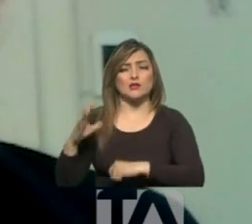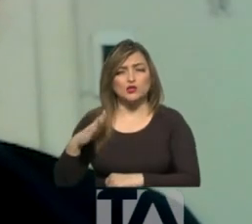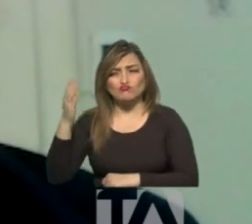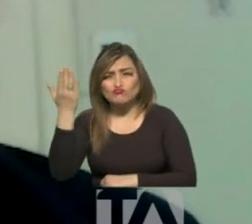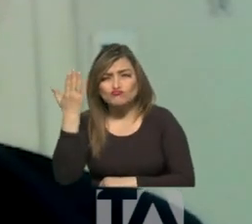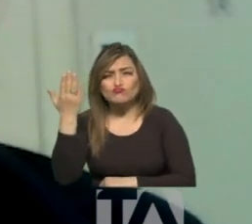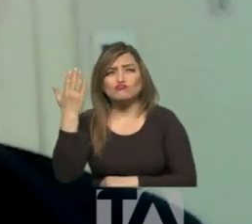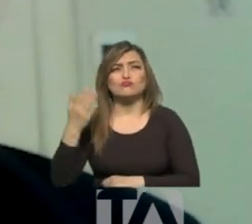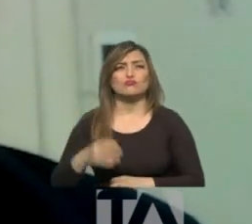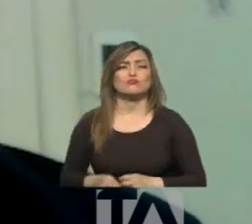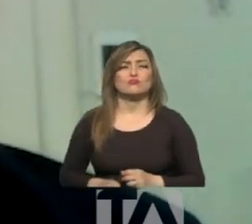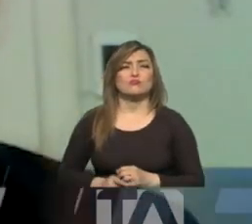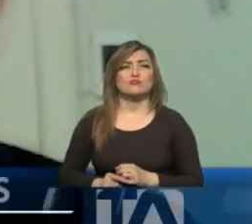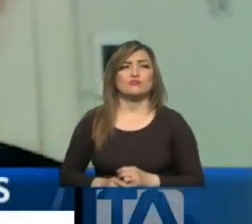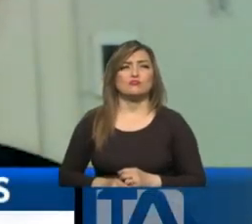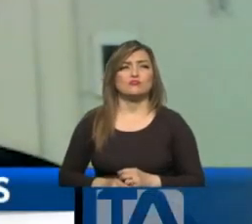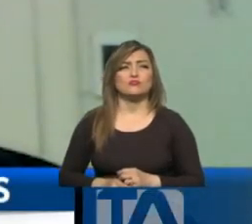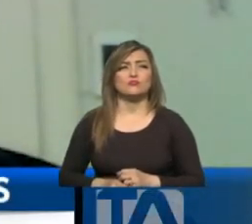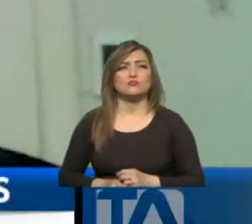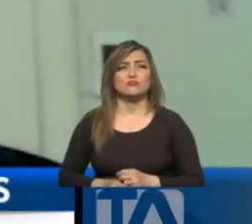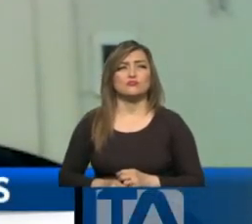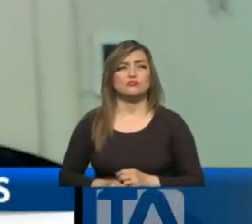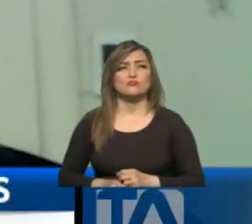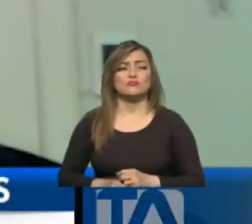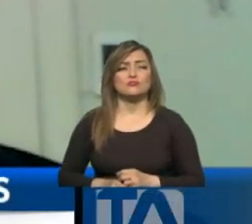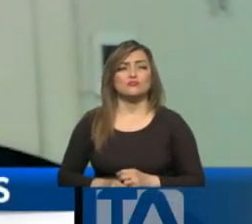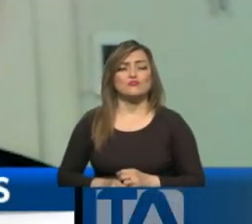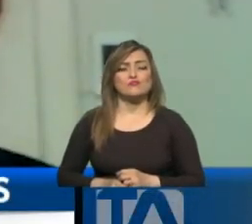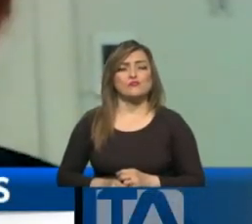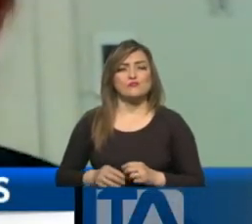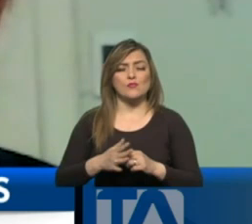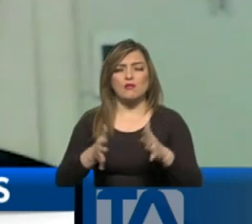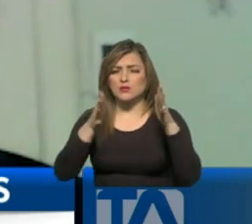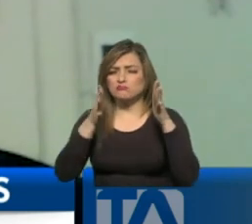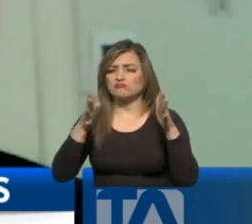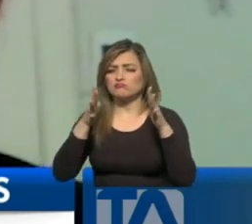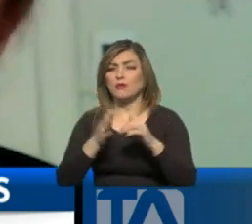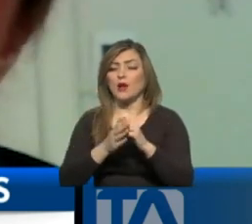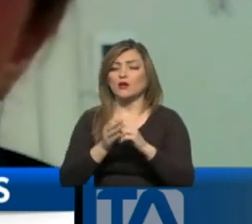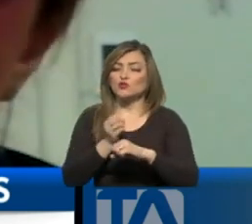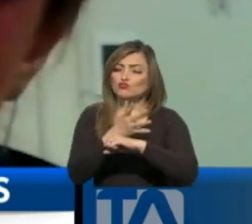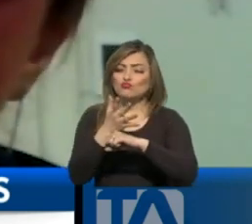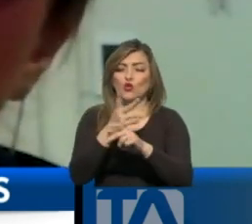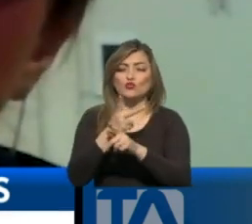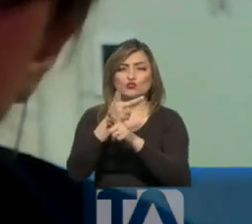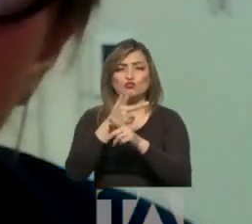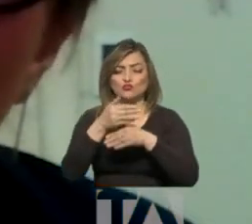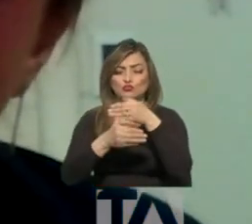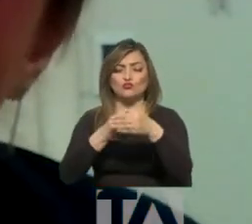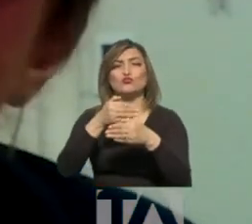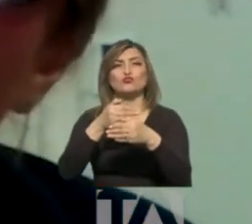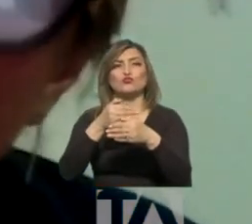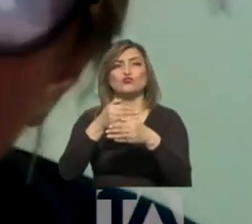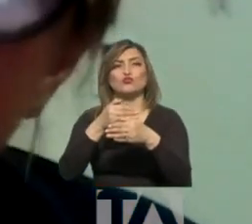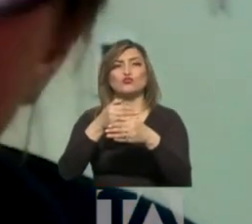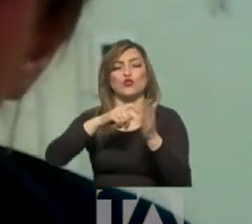alcalde, estén al pendiente de este tema y lo antes posible, como sugirieron en el consejo, se empiece el proceso